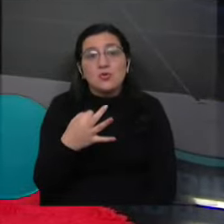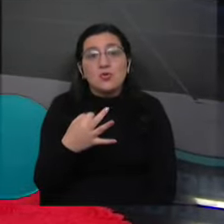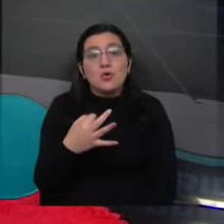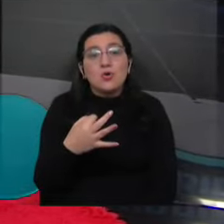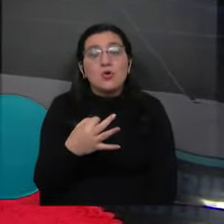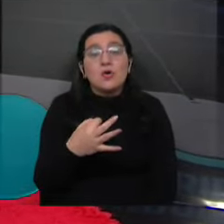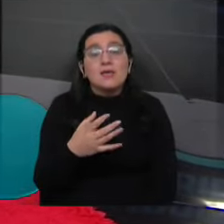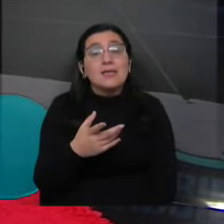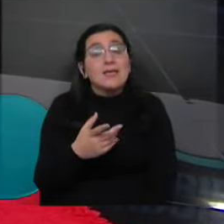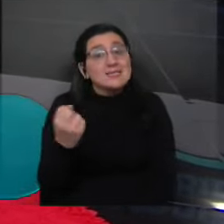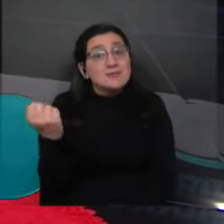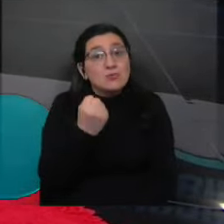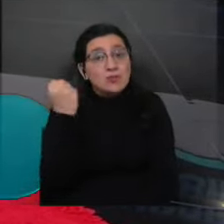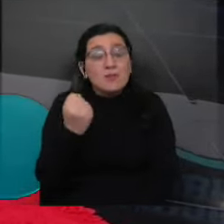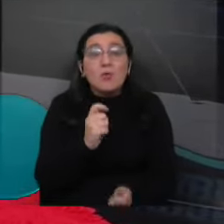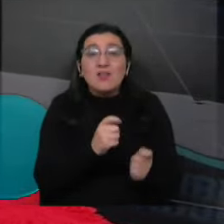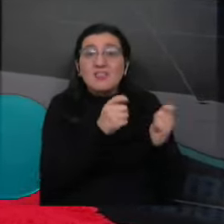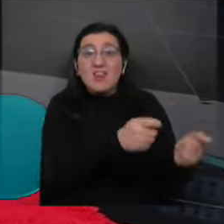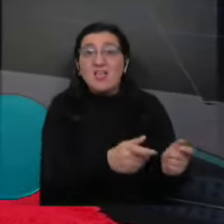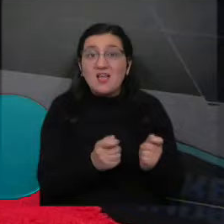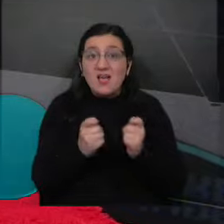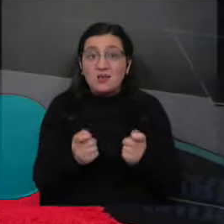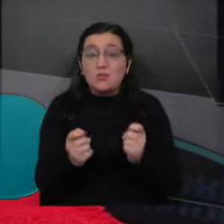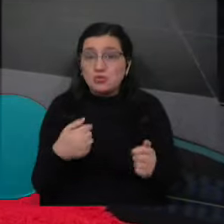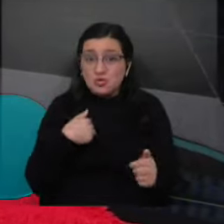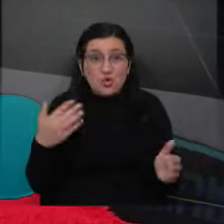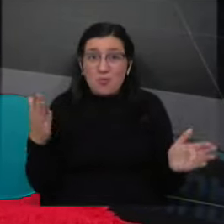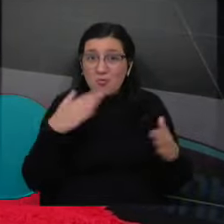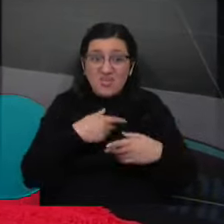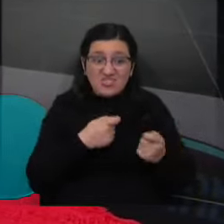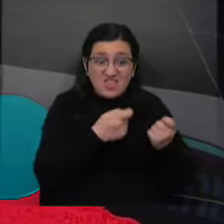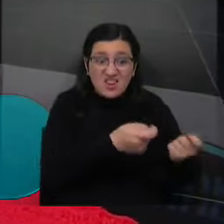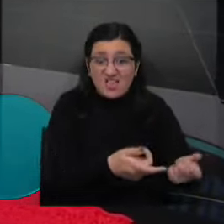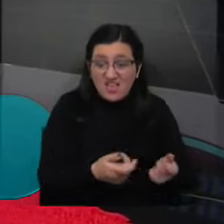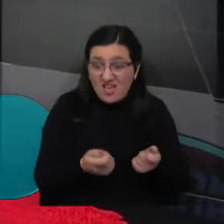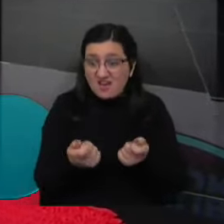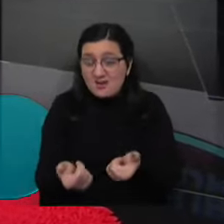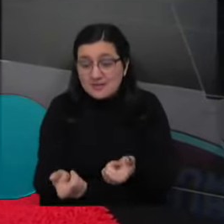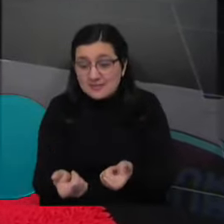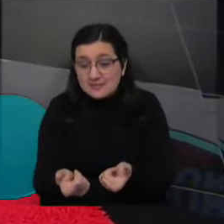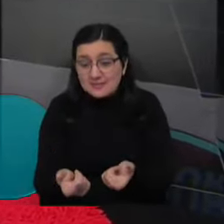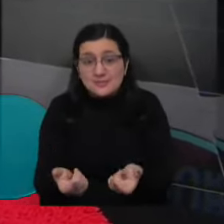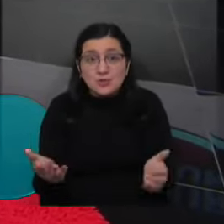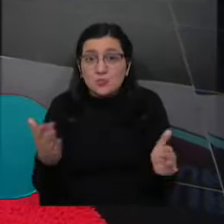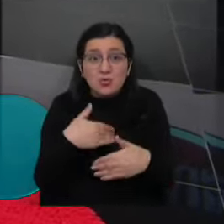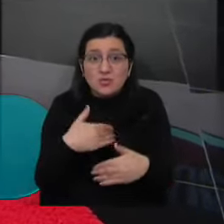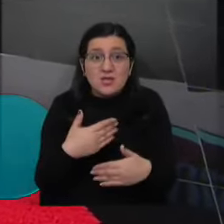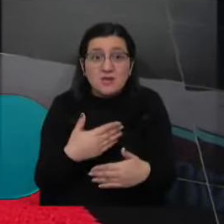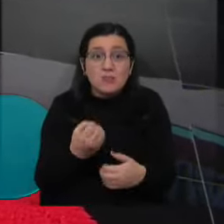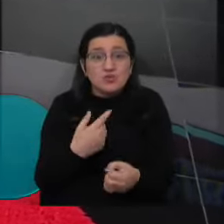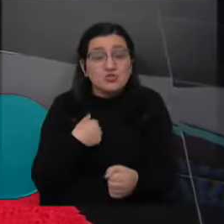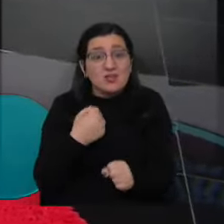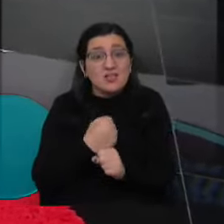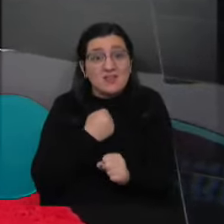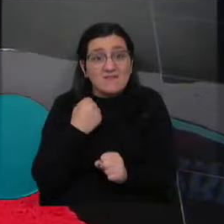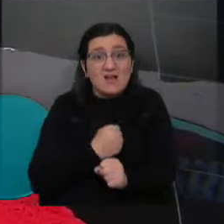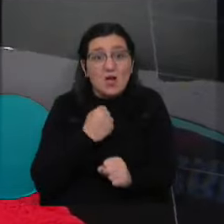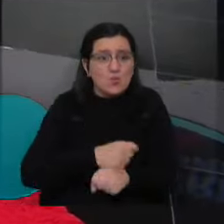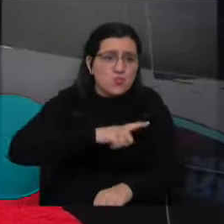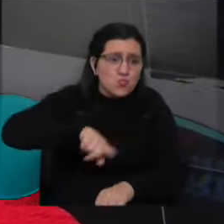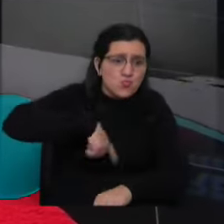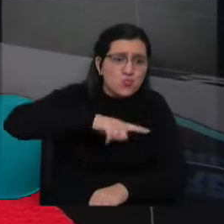poder delegar porque cuando no pude delegar cuando tuve que bancar y no podía delegar porque tenía que laburar un